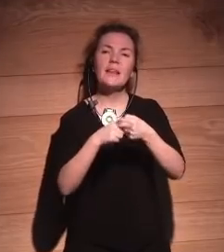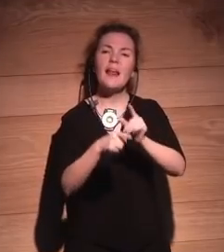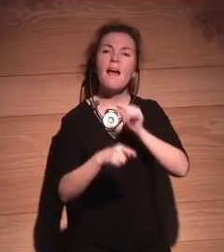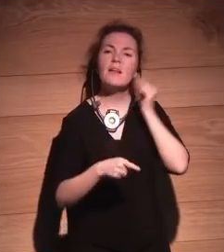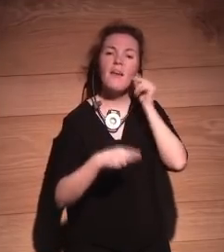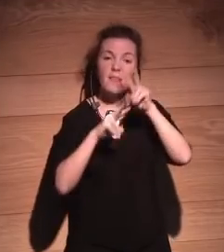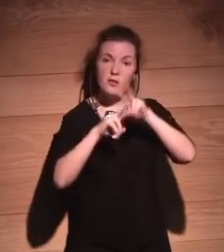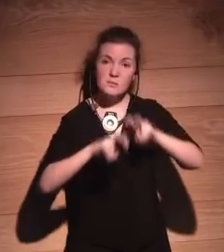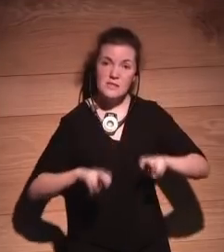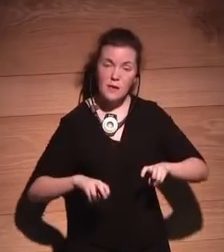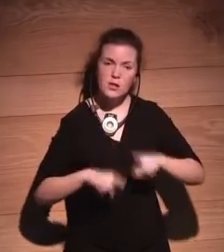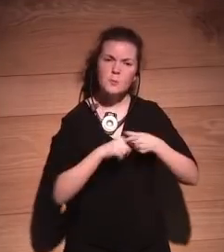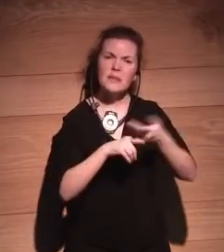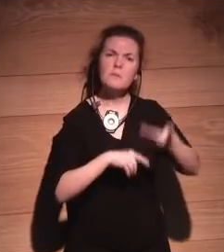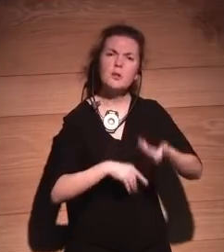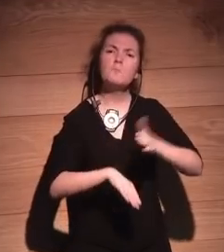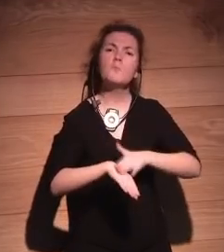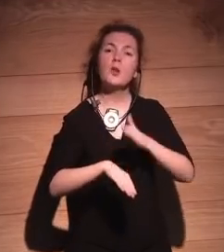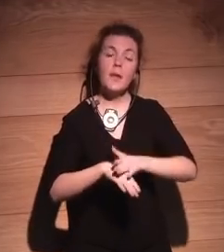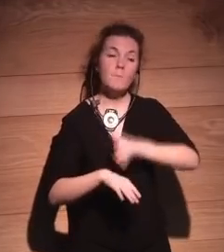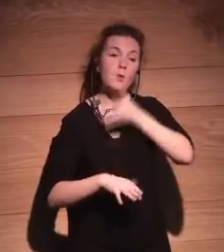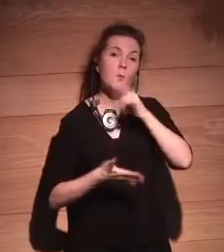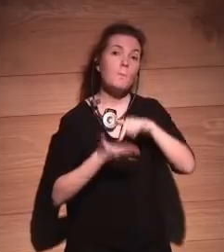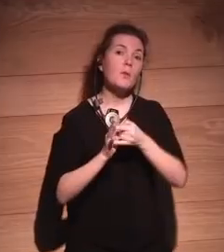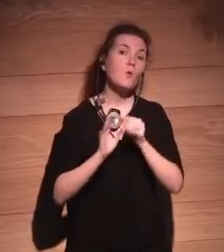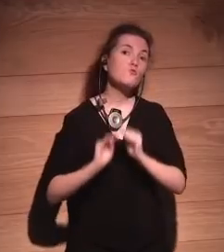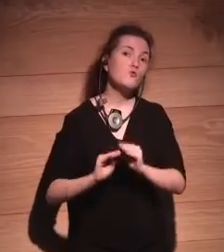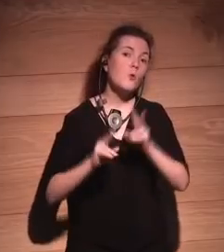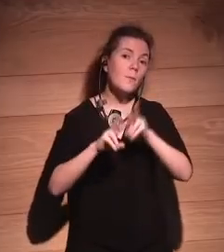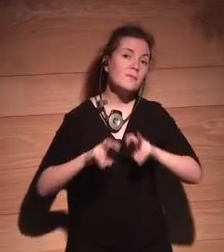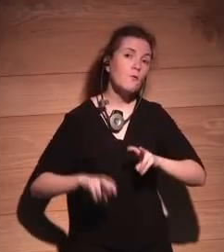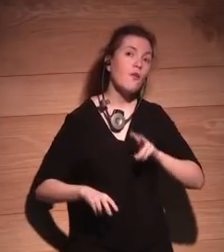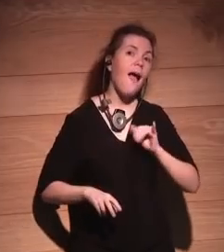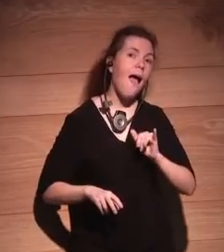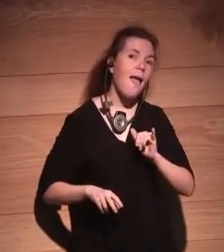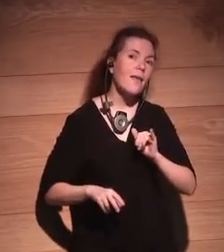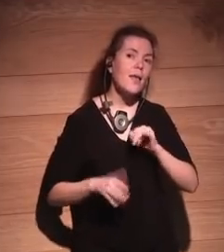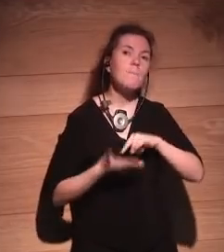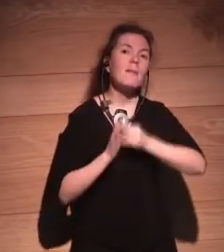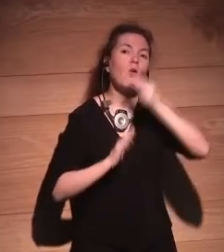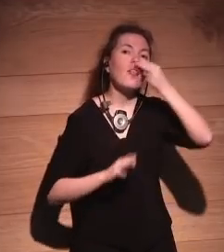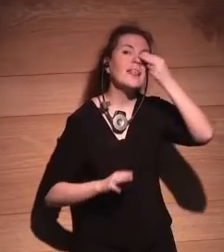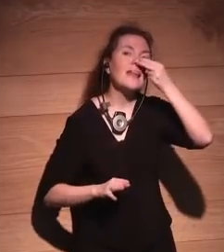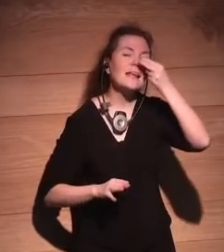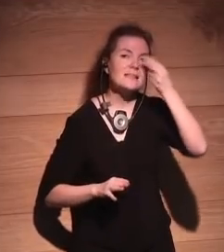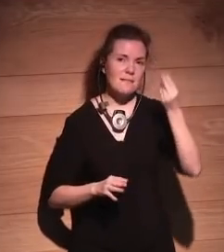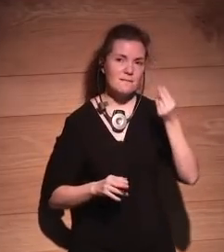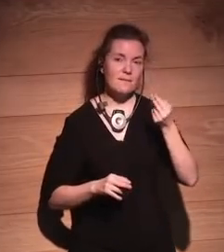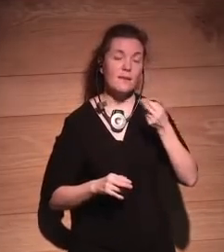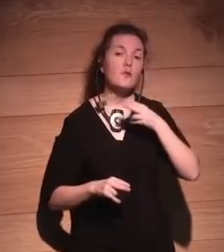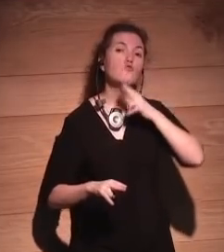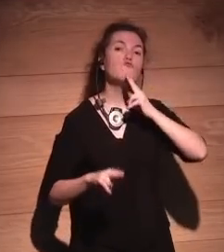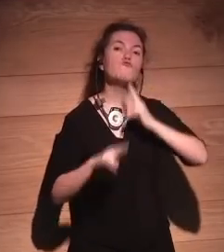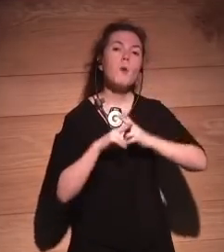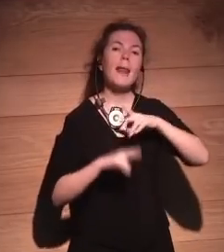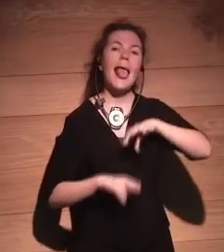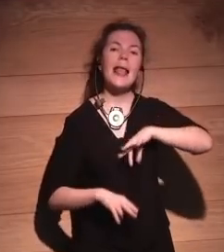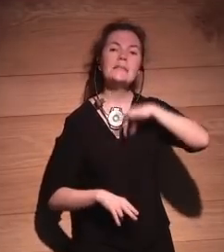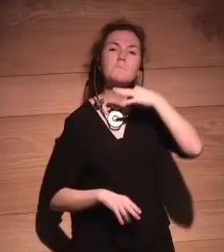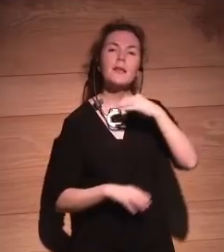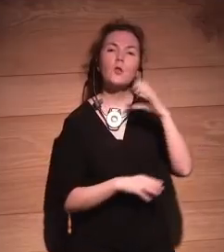los investigadores? Pues porque tienen un método de investigación interesante y se llama el